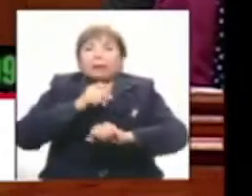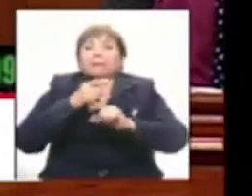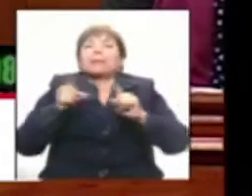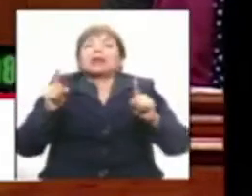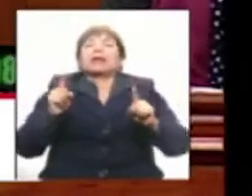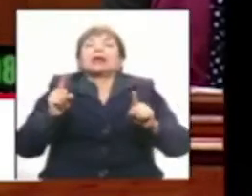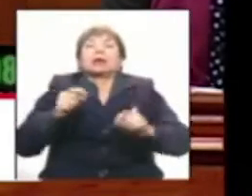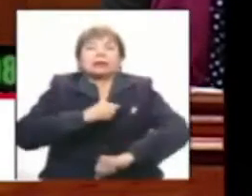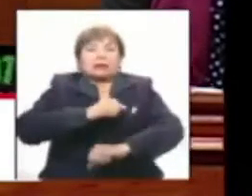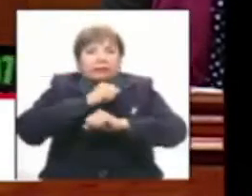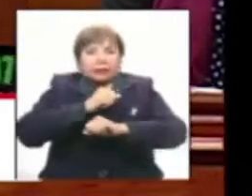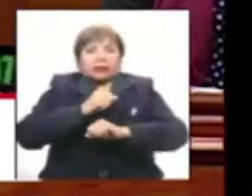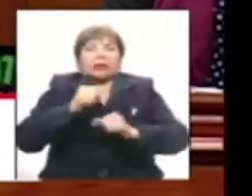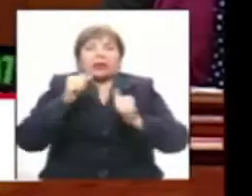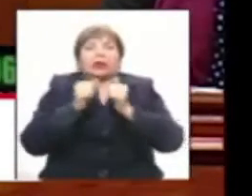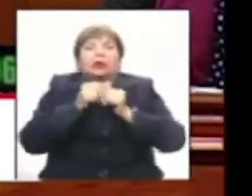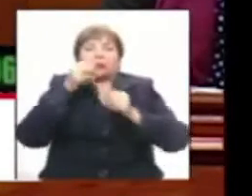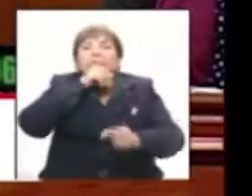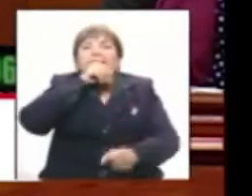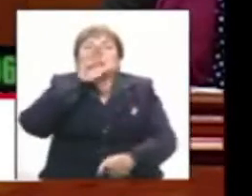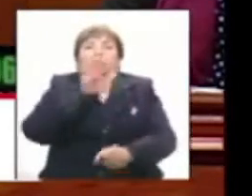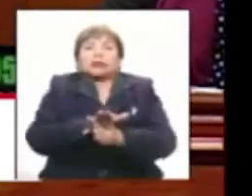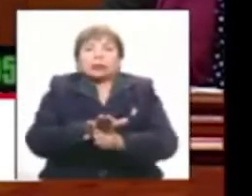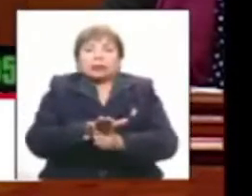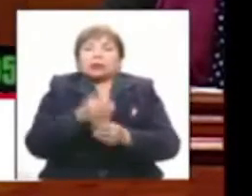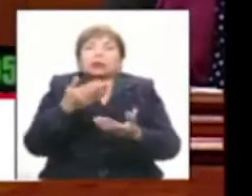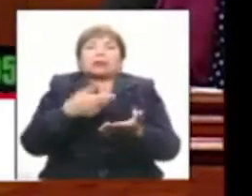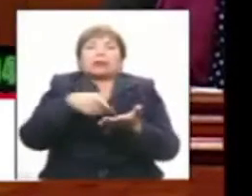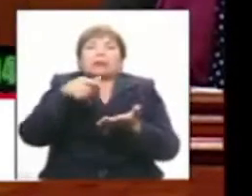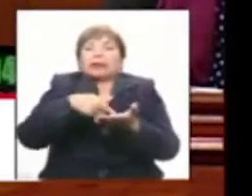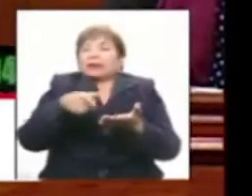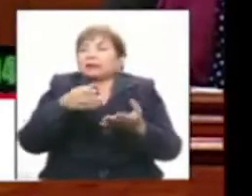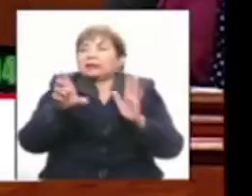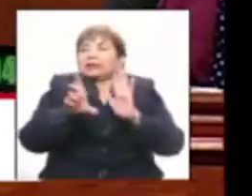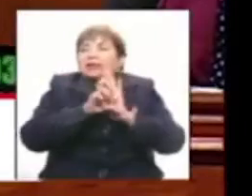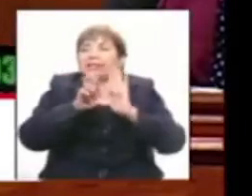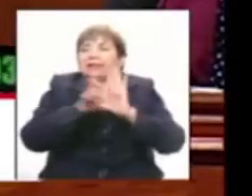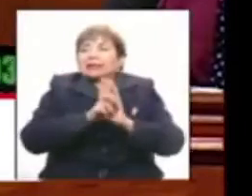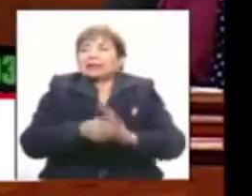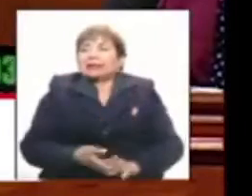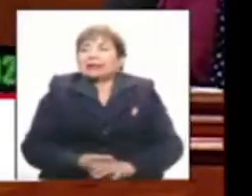pero lo vamos a defender en estricto cumplimiento de los mandatos y las leyes